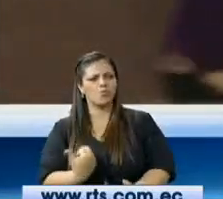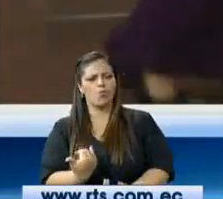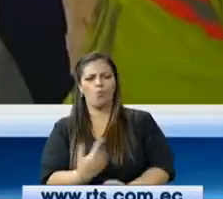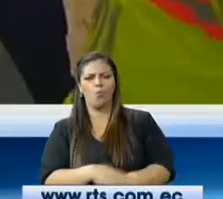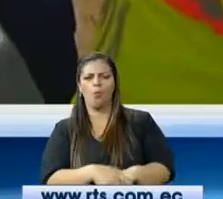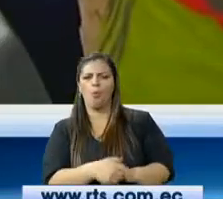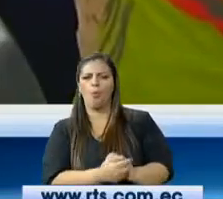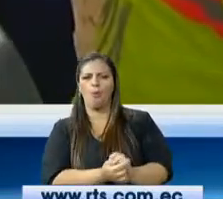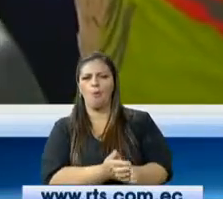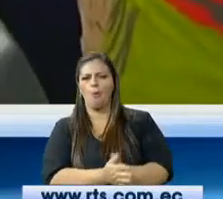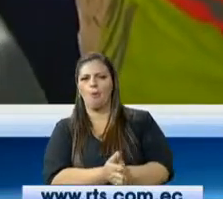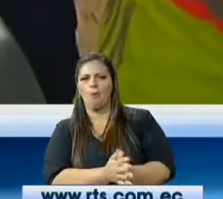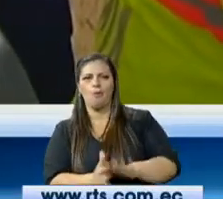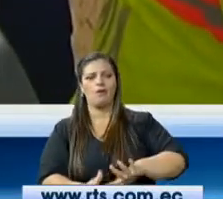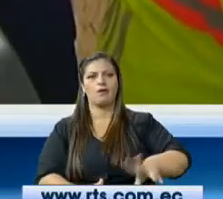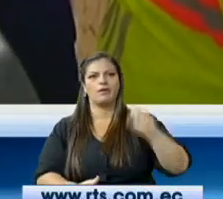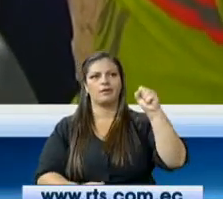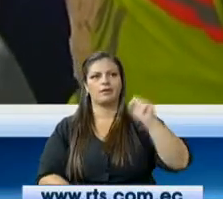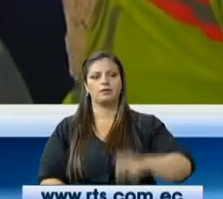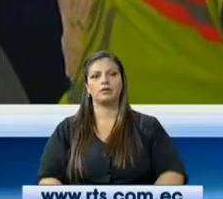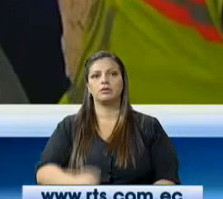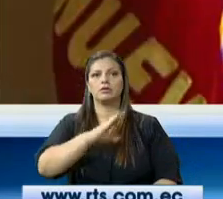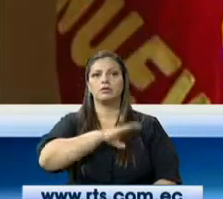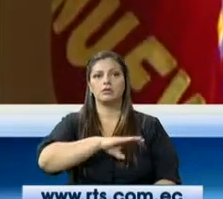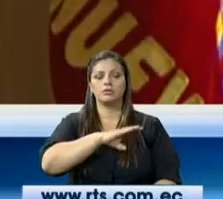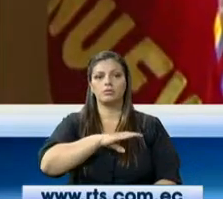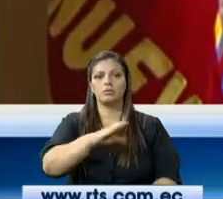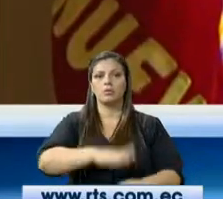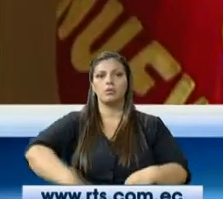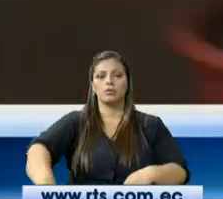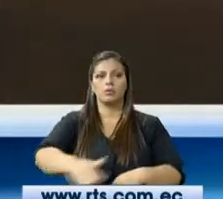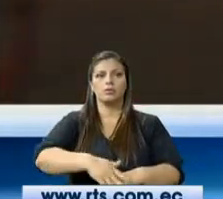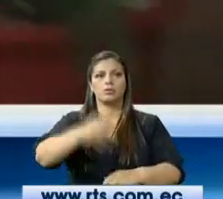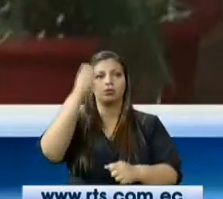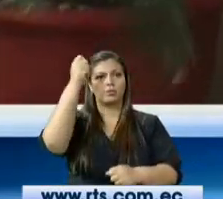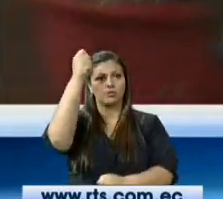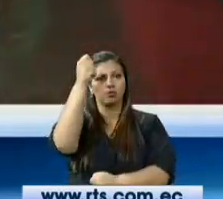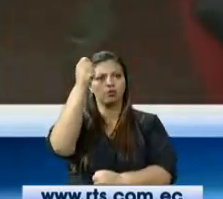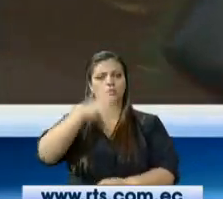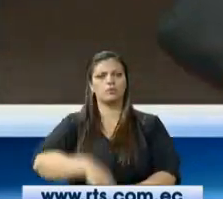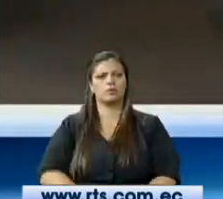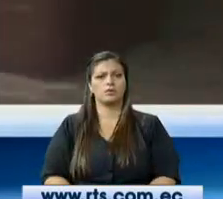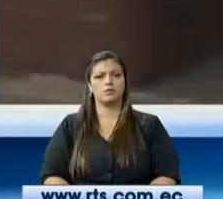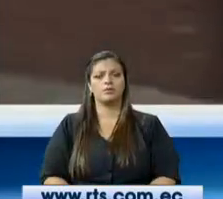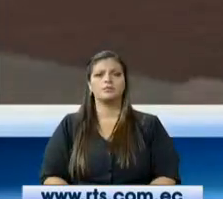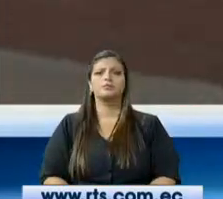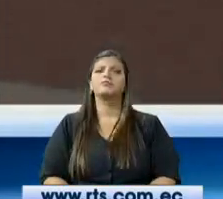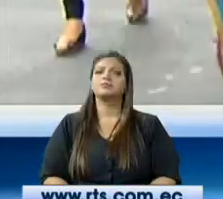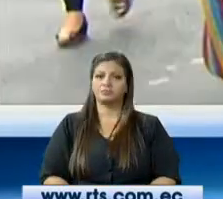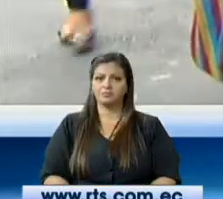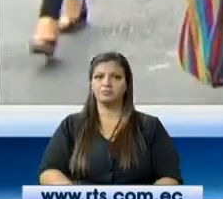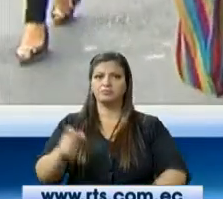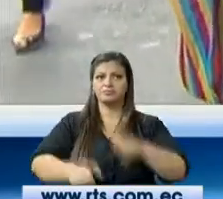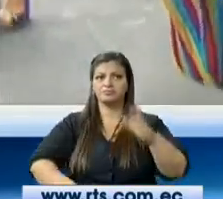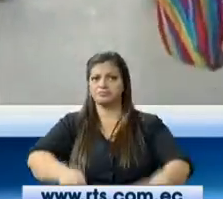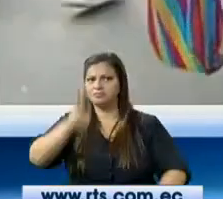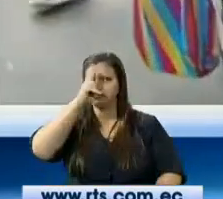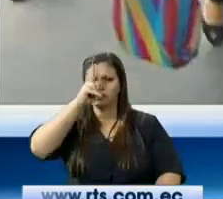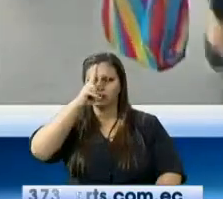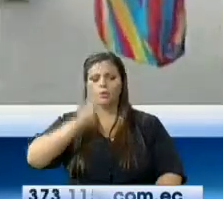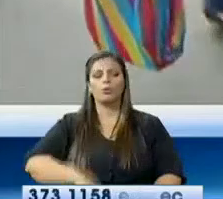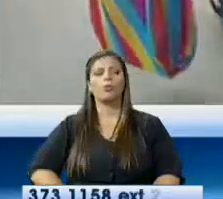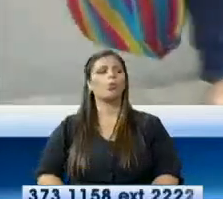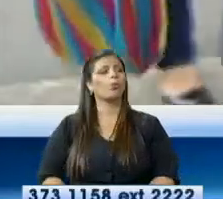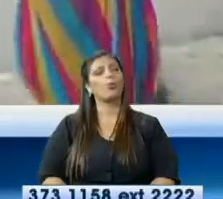lugar. Según la policía del circuito 9 de octubre, los malhechores conocidos como lanzas, carteristas